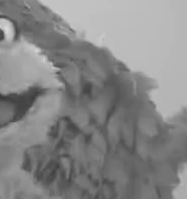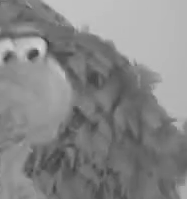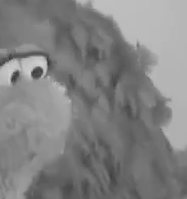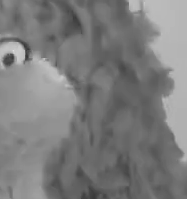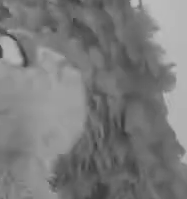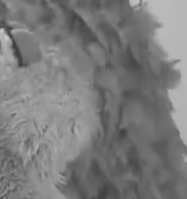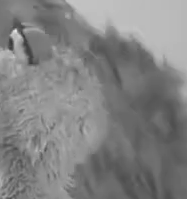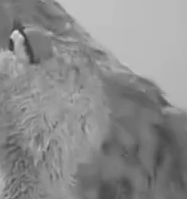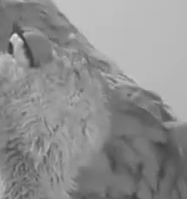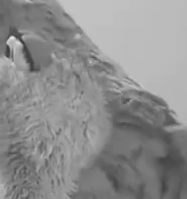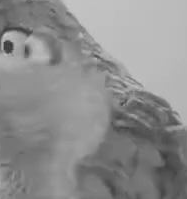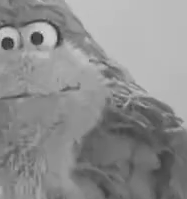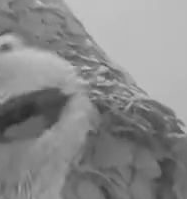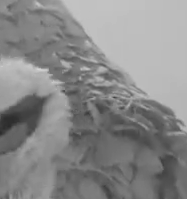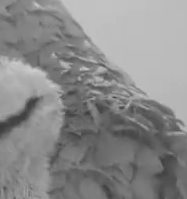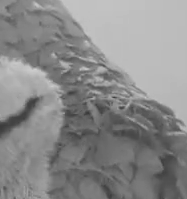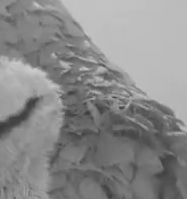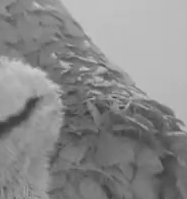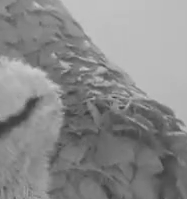la televisión de todos.